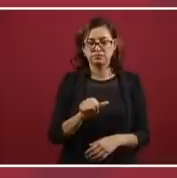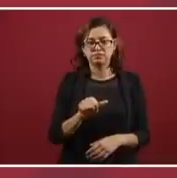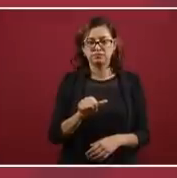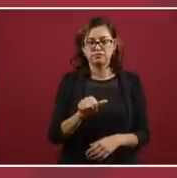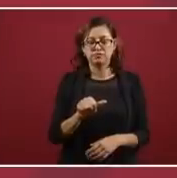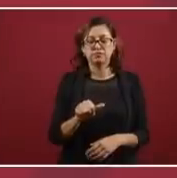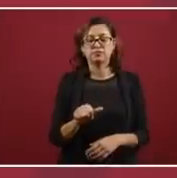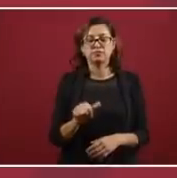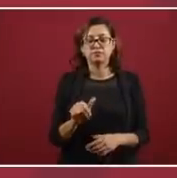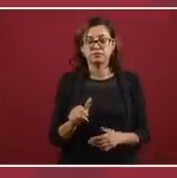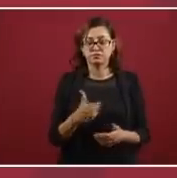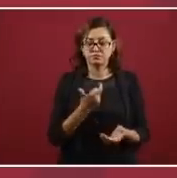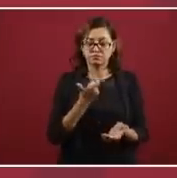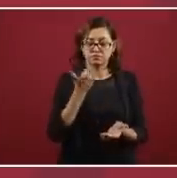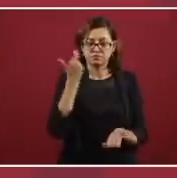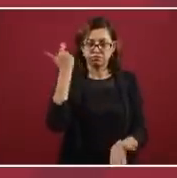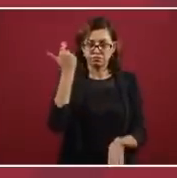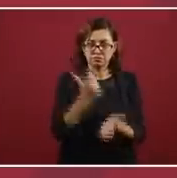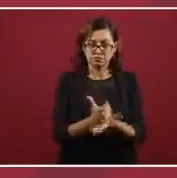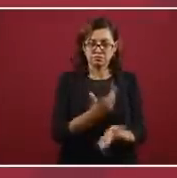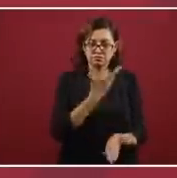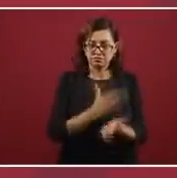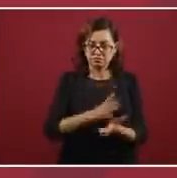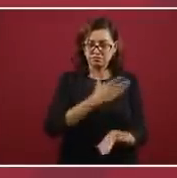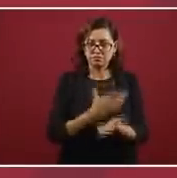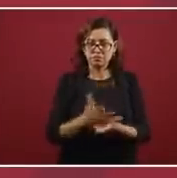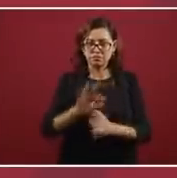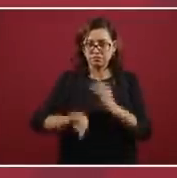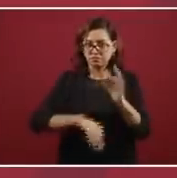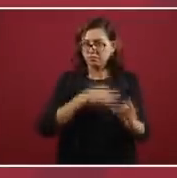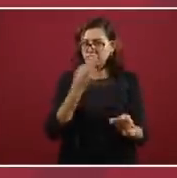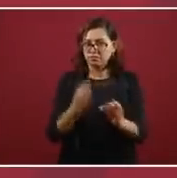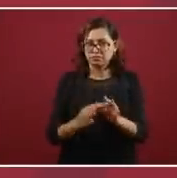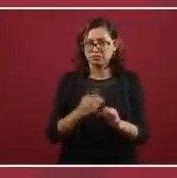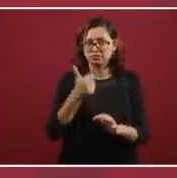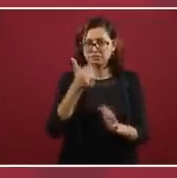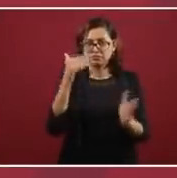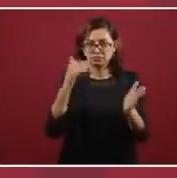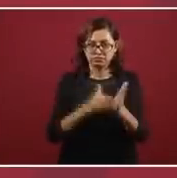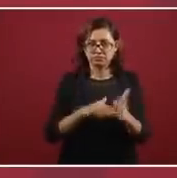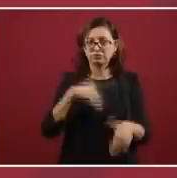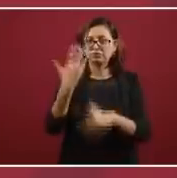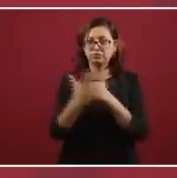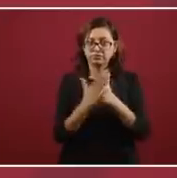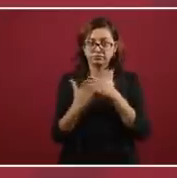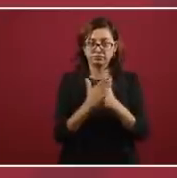los 6,000, y se les entregan 10,000.